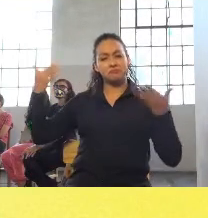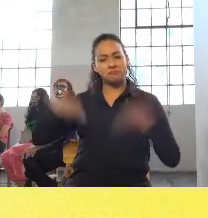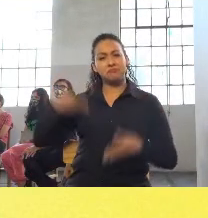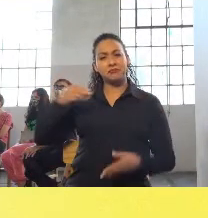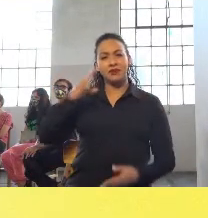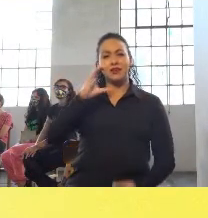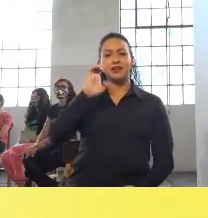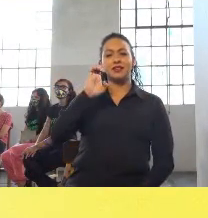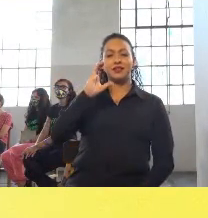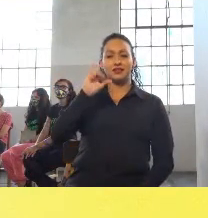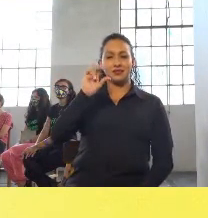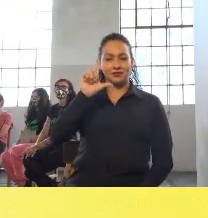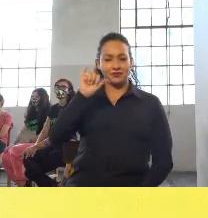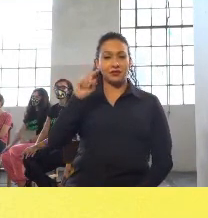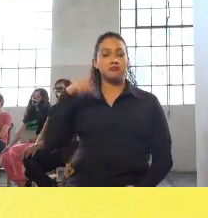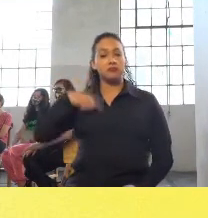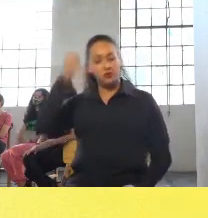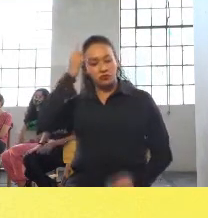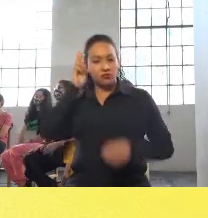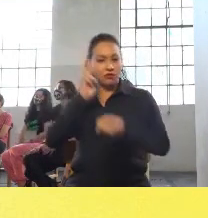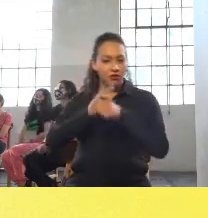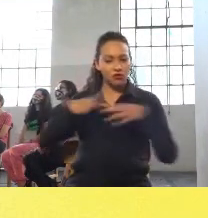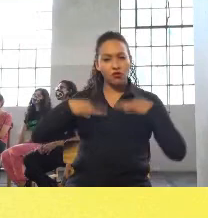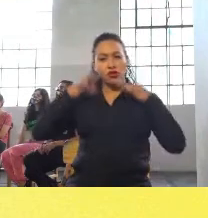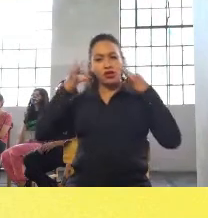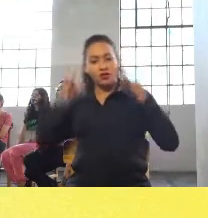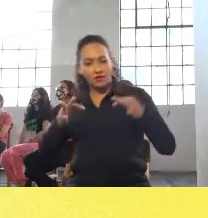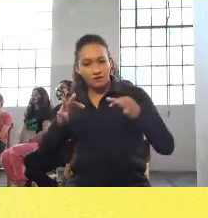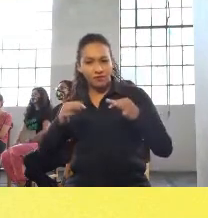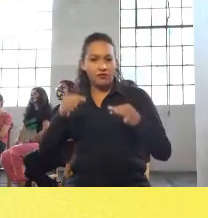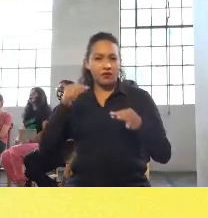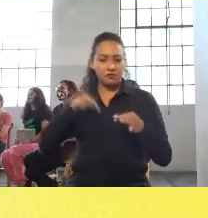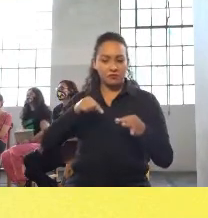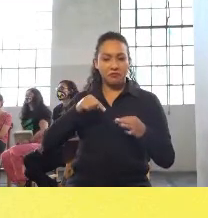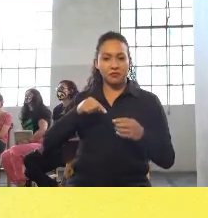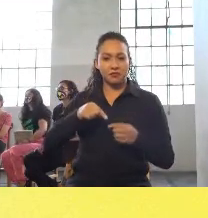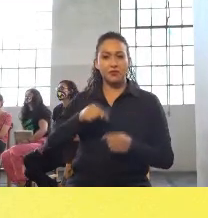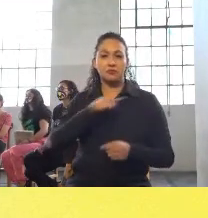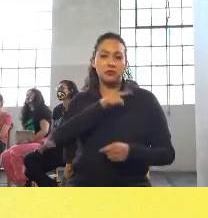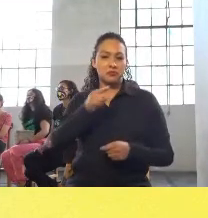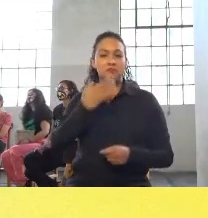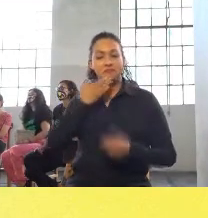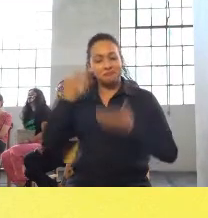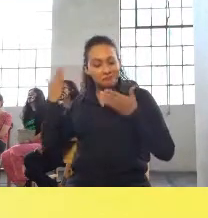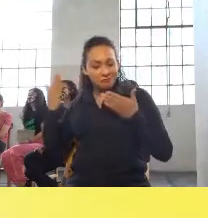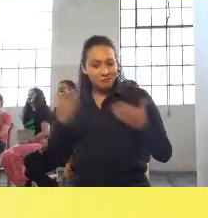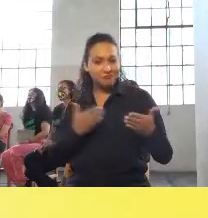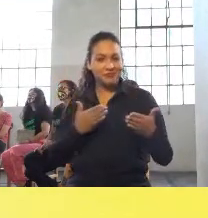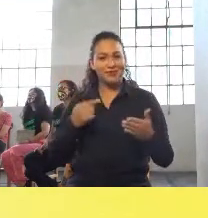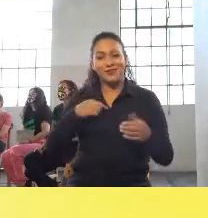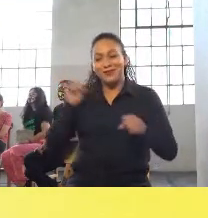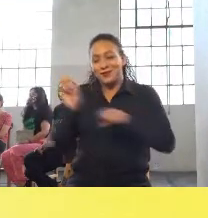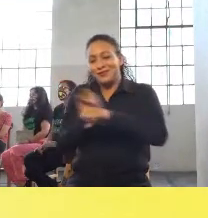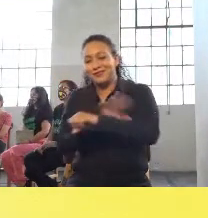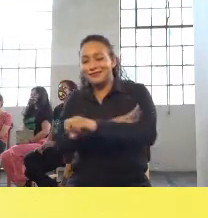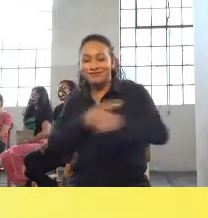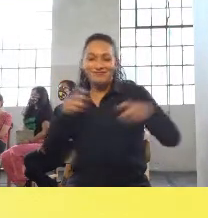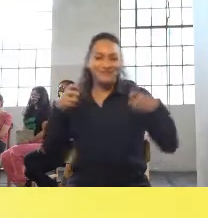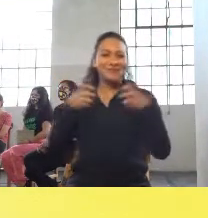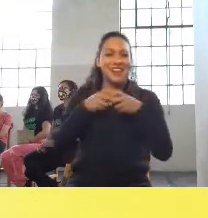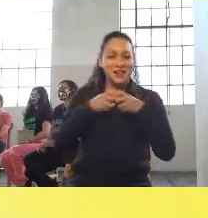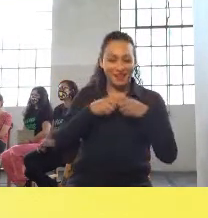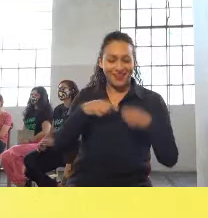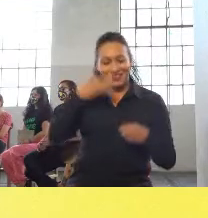soy Cecilia Palacios y soy directora y fundadora de Cool Hunter MX. Y pues les doy la bienvenida. Ay, estoy un poco emocionada, nerviosa y